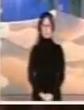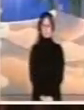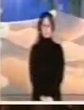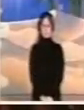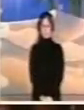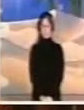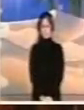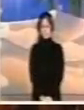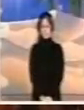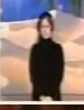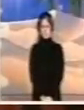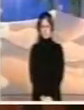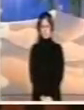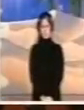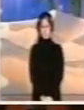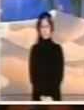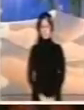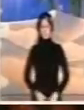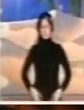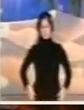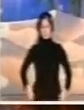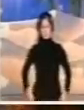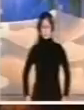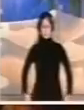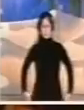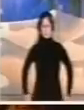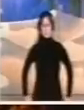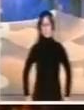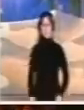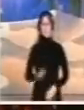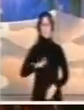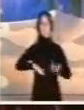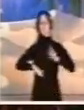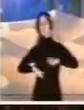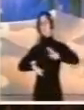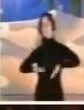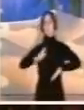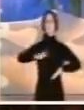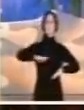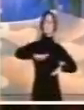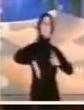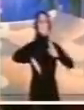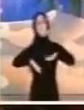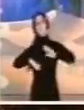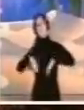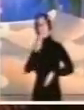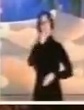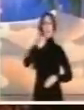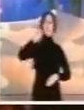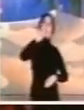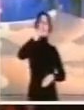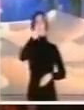En el carnaval de las mil y una noches no podrían faltar las 40 ladronas, en este caso, de la mano de las traviesas.